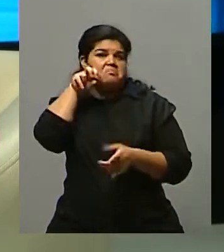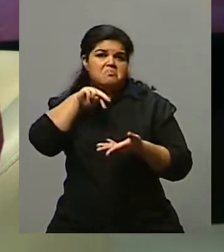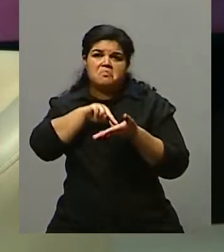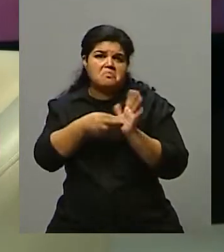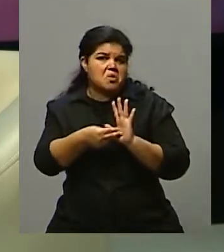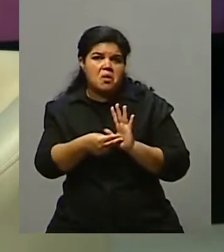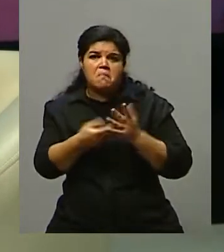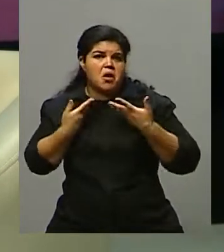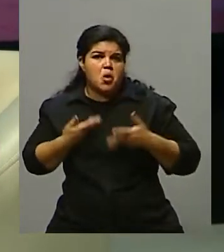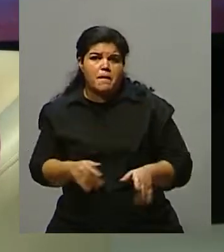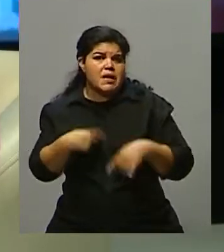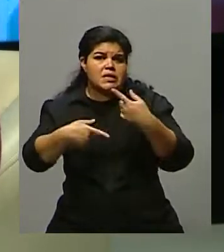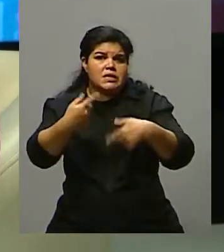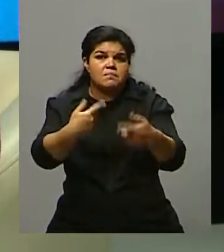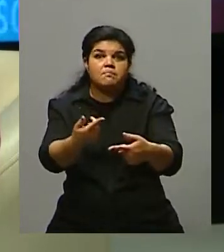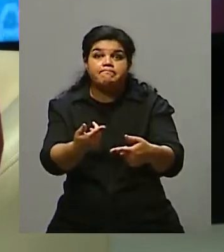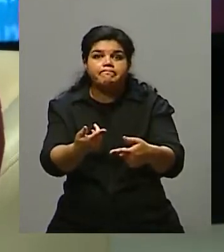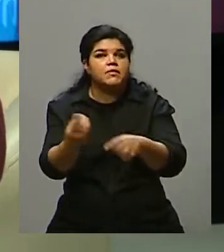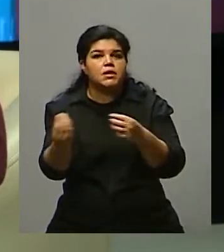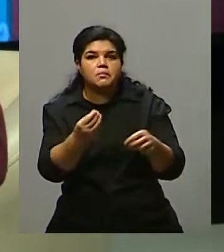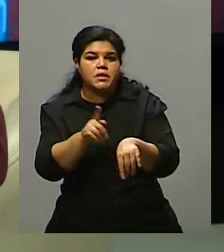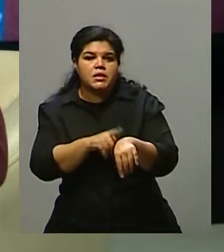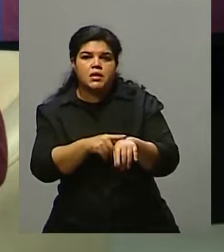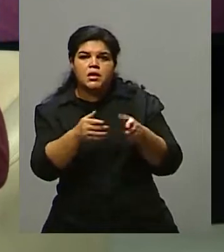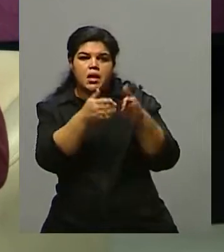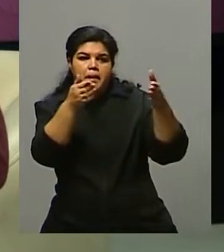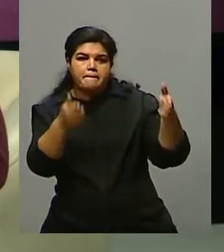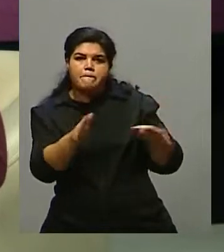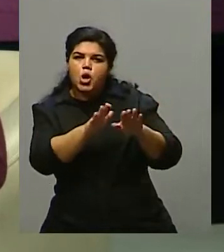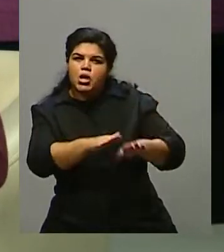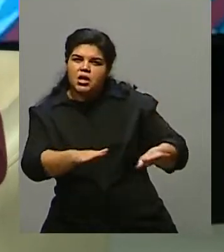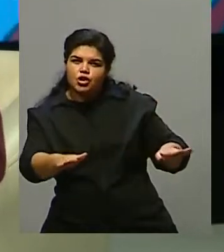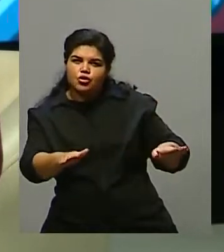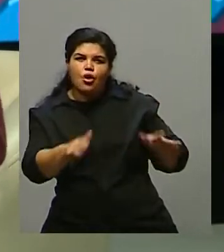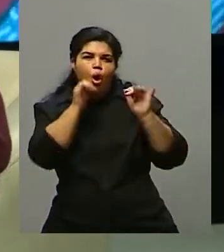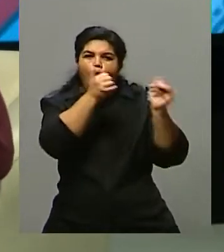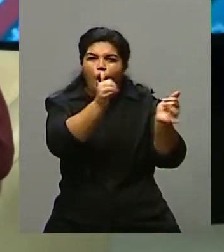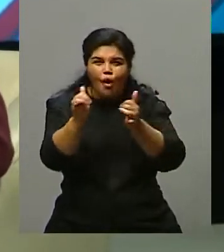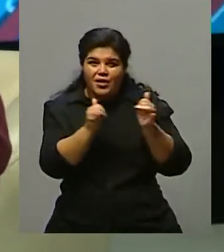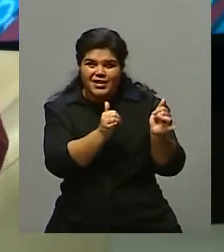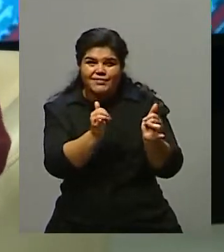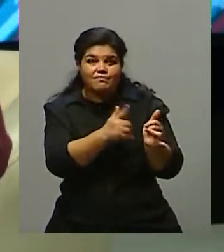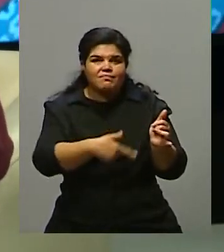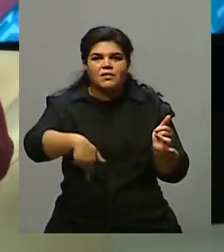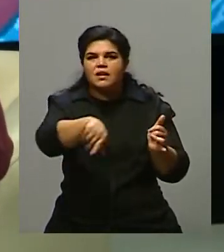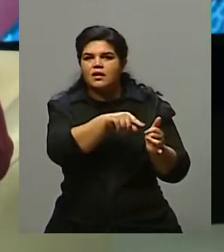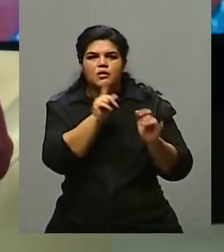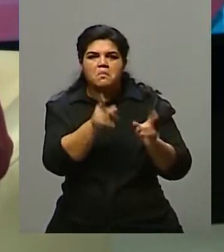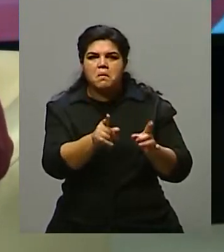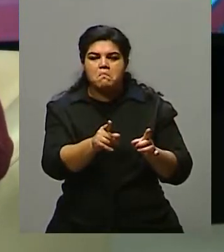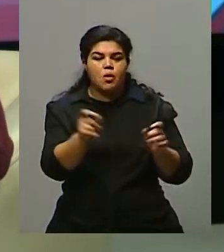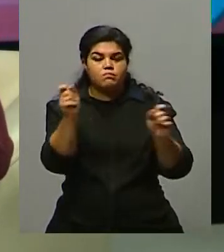se esperaba en ese momento que circulara, sobre todo, si quieren, en chicos adolescentes, ¿sí? Y que estuvo un poco también relacionado